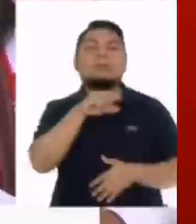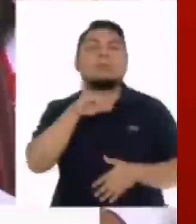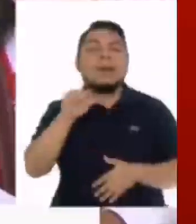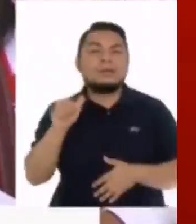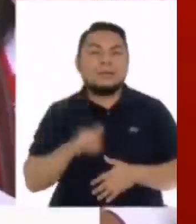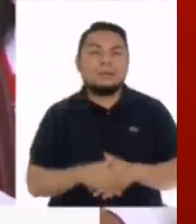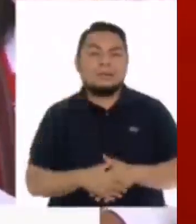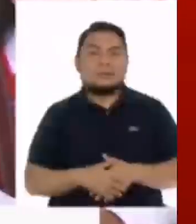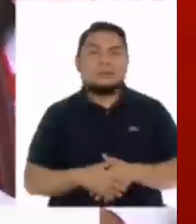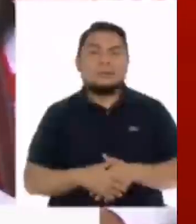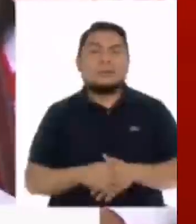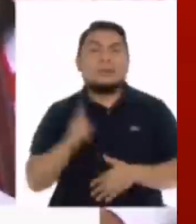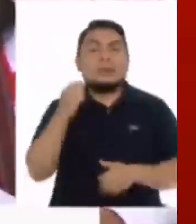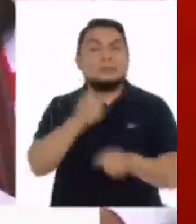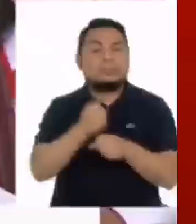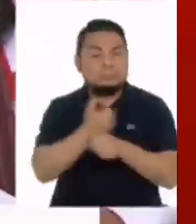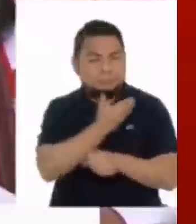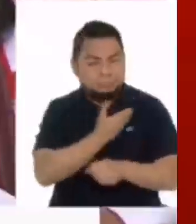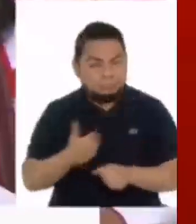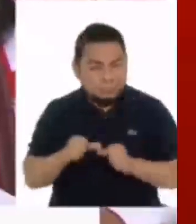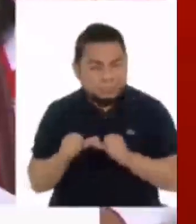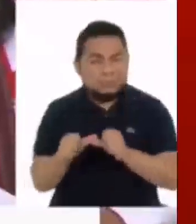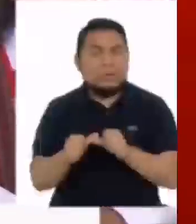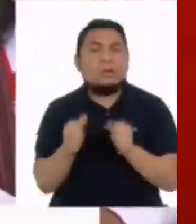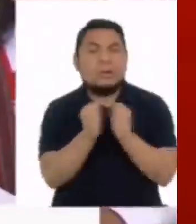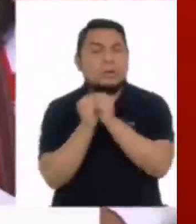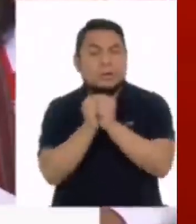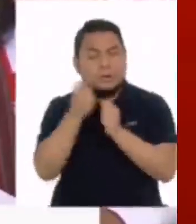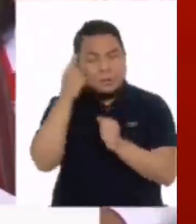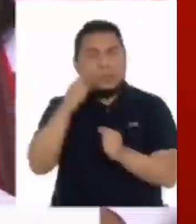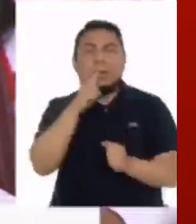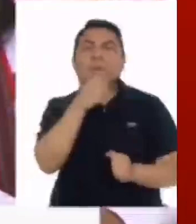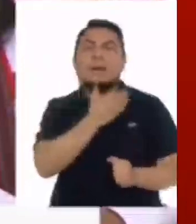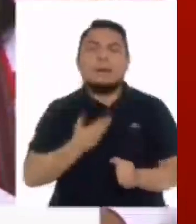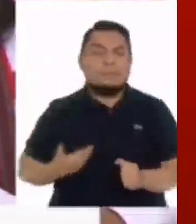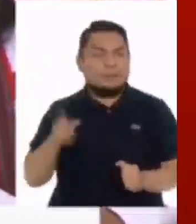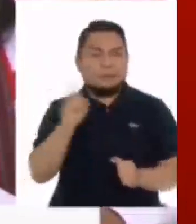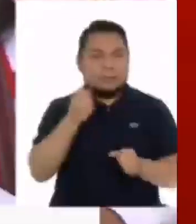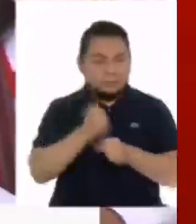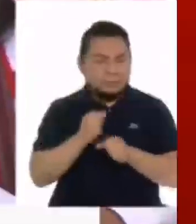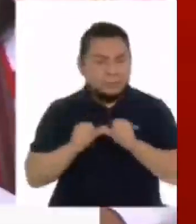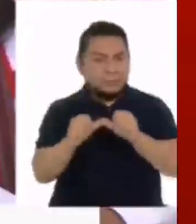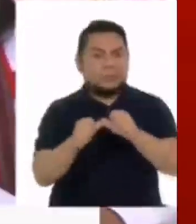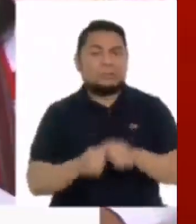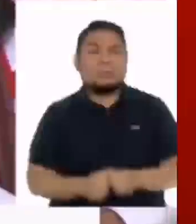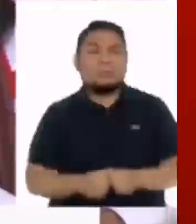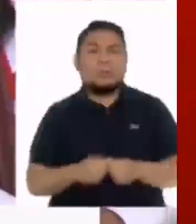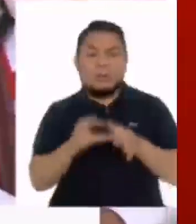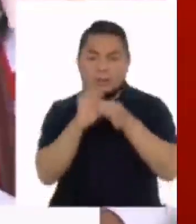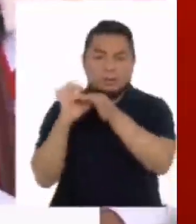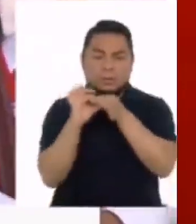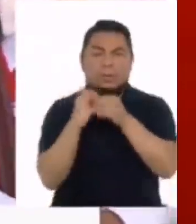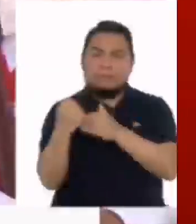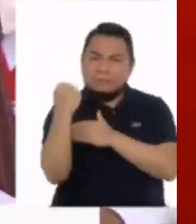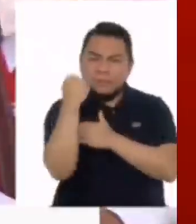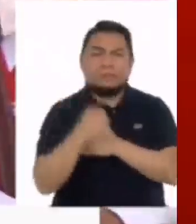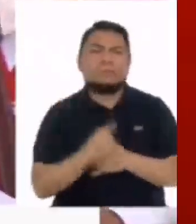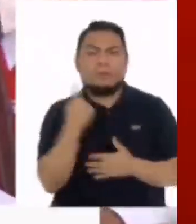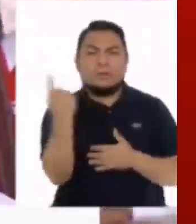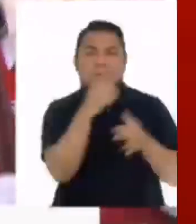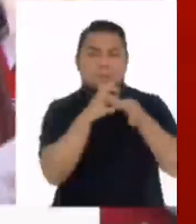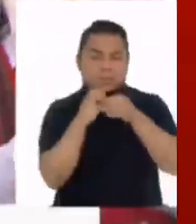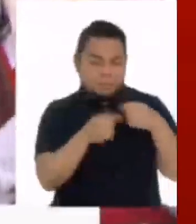Huk Hunsunquilla y Huk Maquilla. Una sola fuerza, un